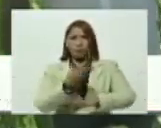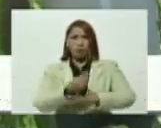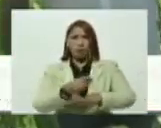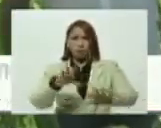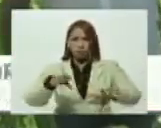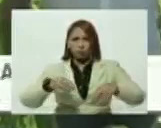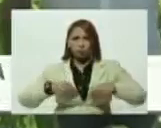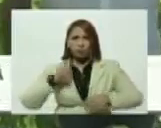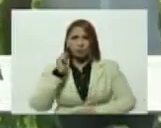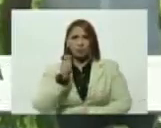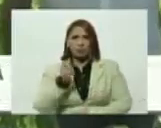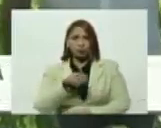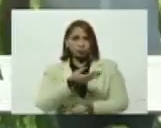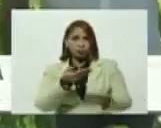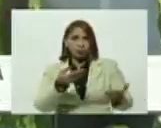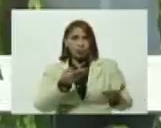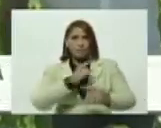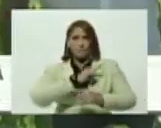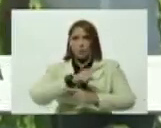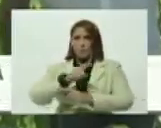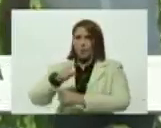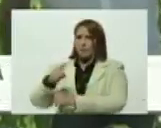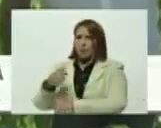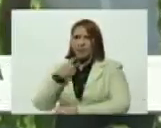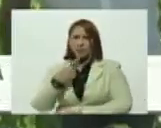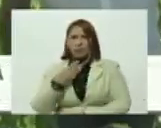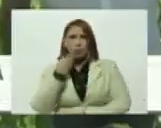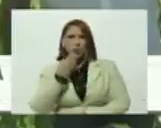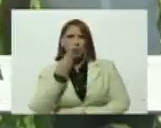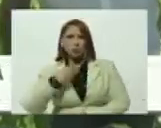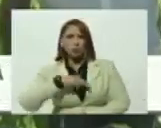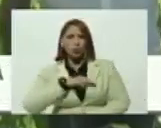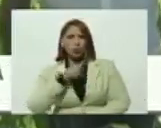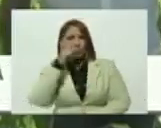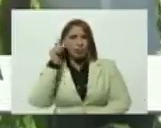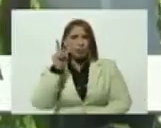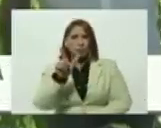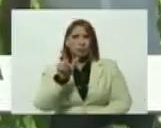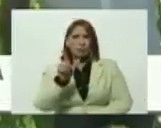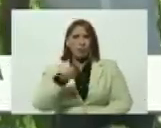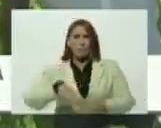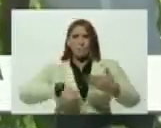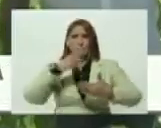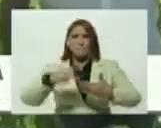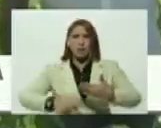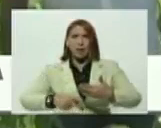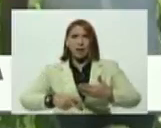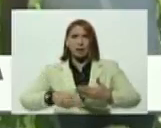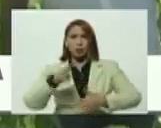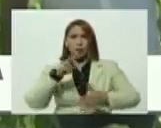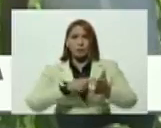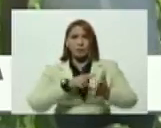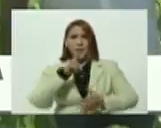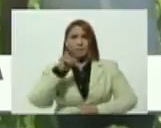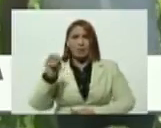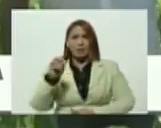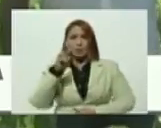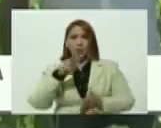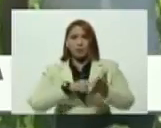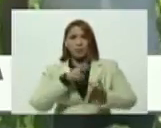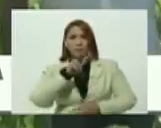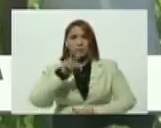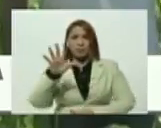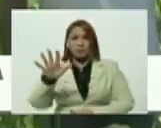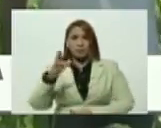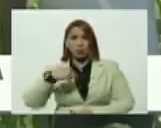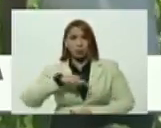la tarea que usted le indicara a la juventud de nuestro partido, en el plan excepcional de siembra 2020-2025. Nos encontramos con nuestra